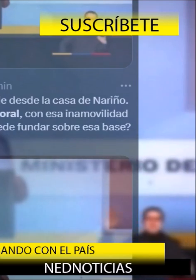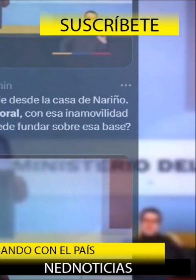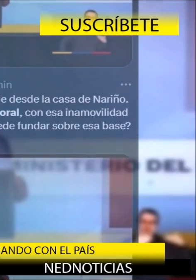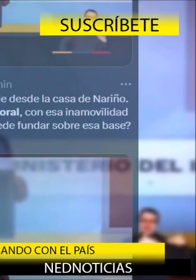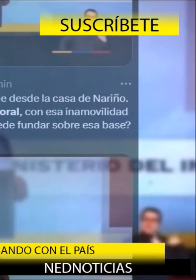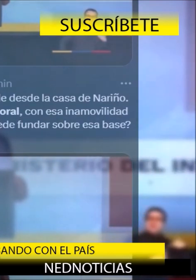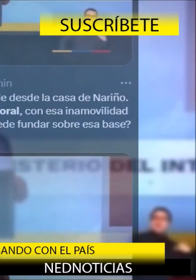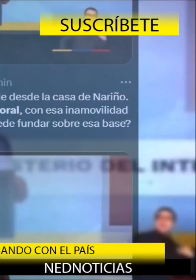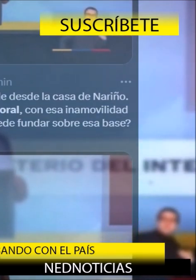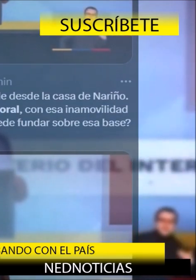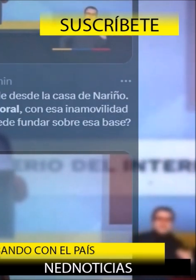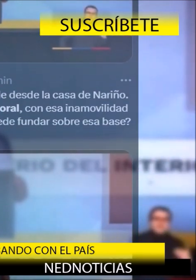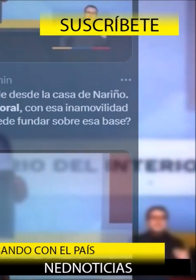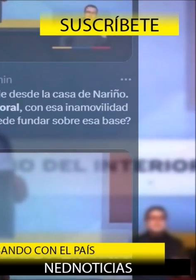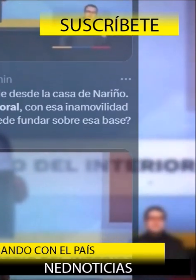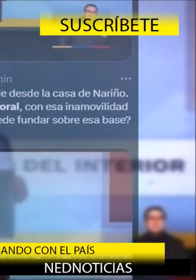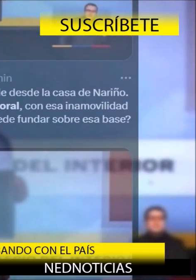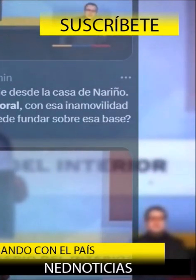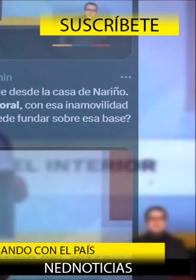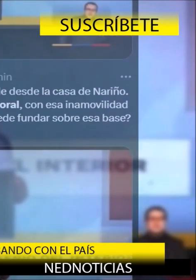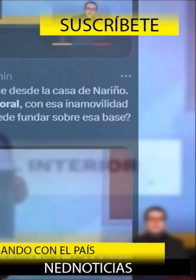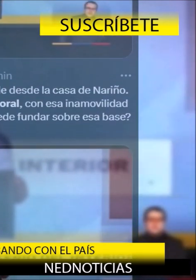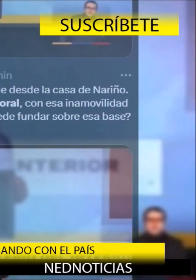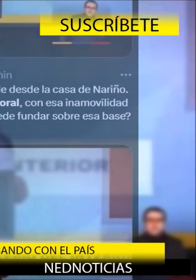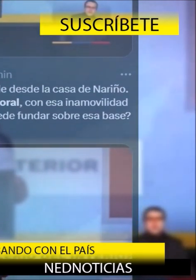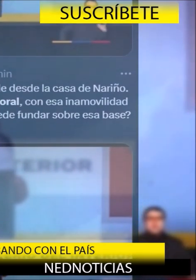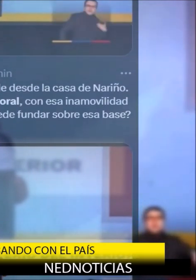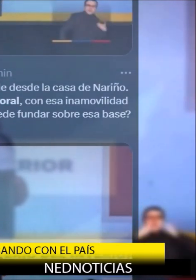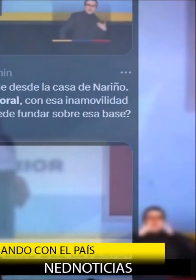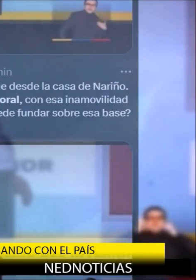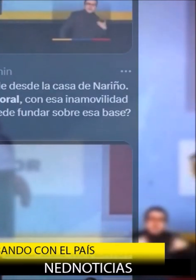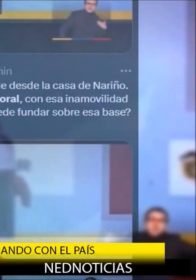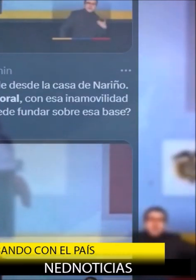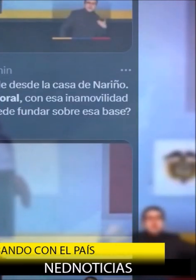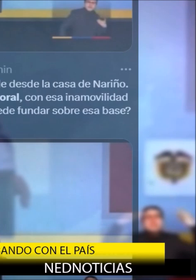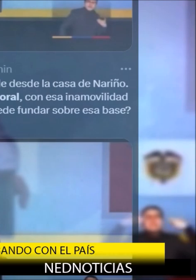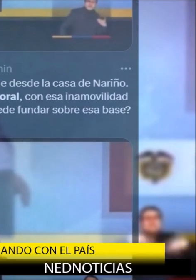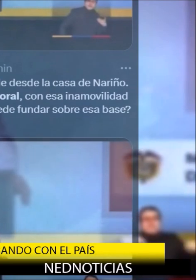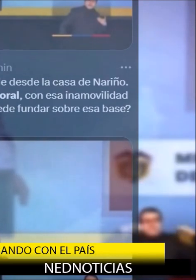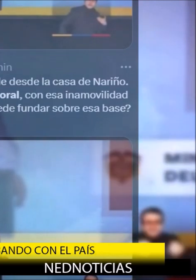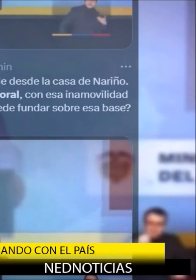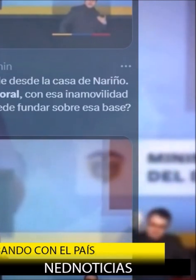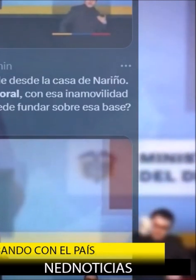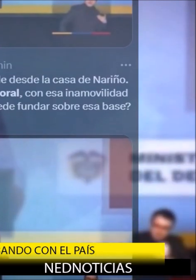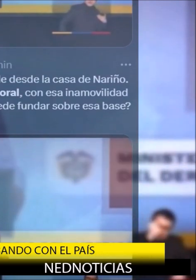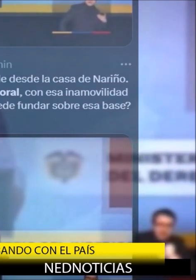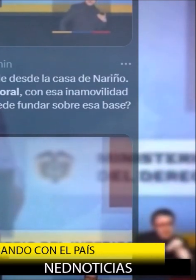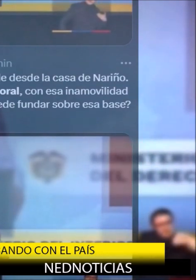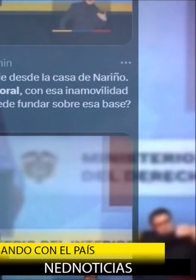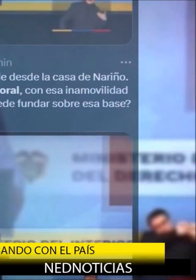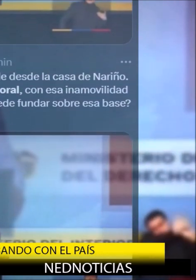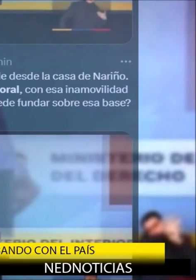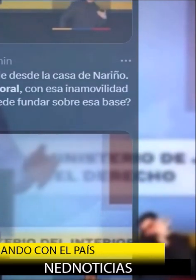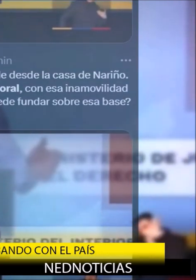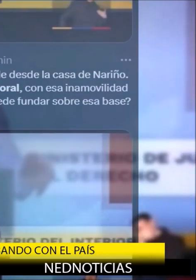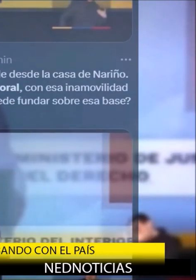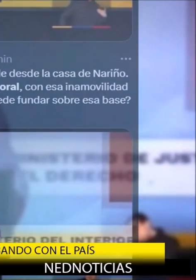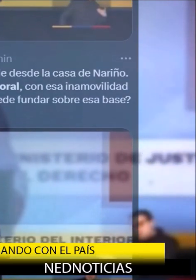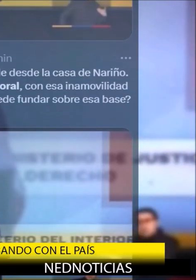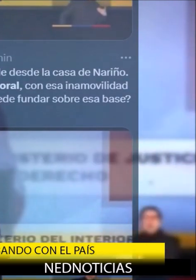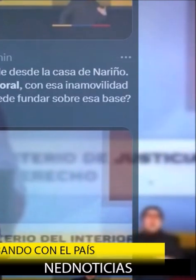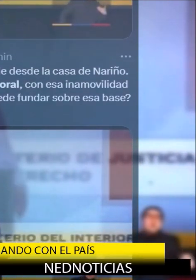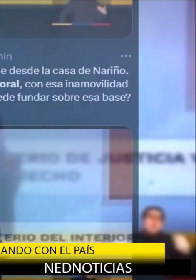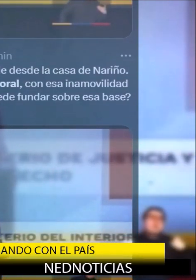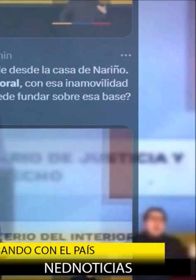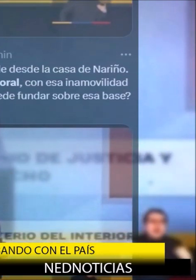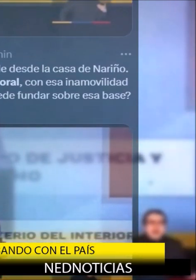simbólico, ver a todas las juntas de acción comunal rodeándolo a él y rodeando sus reformas. Bueno, los trae, les da tamales. Puede ser